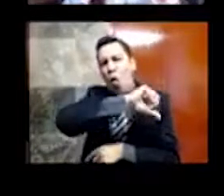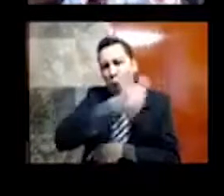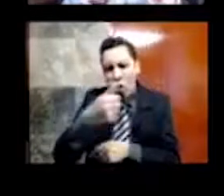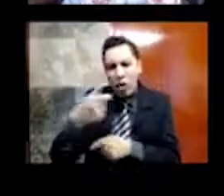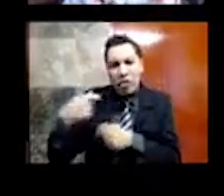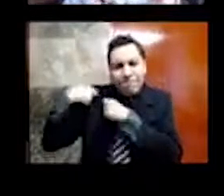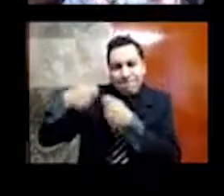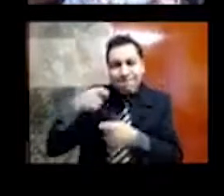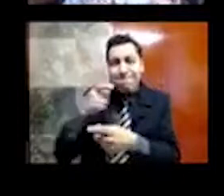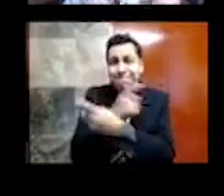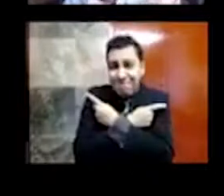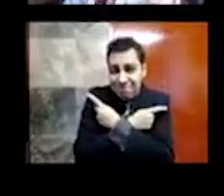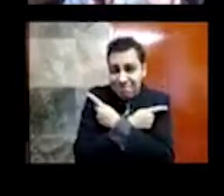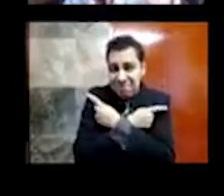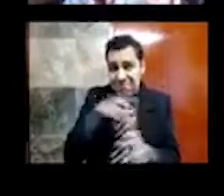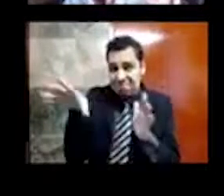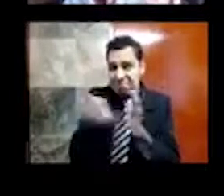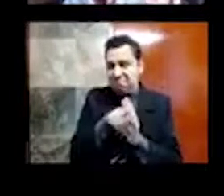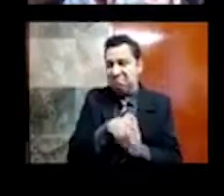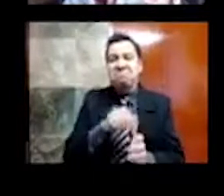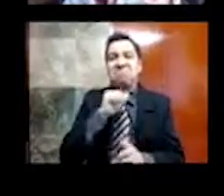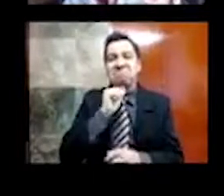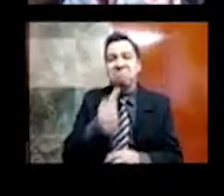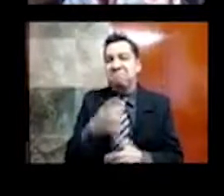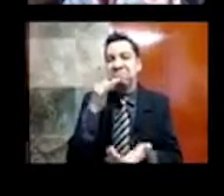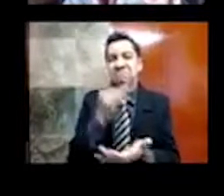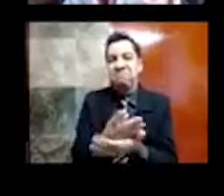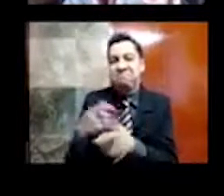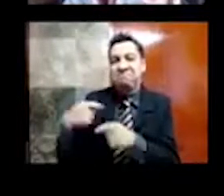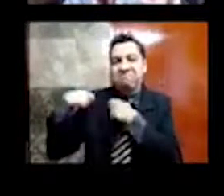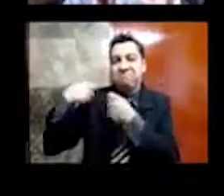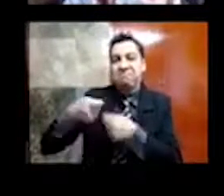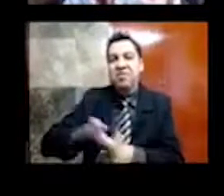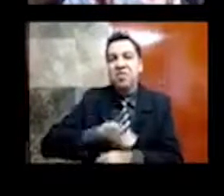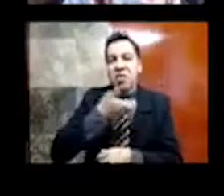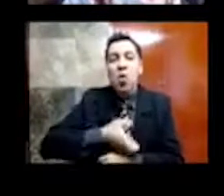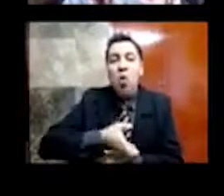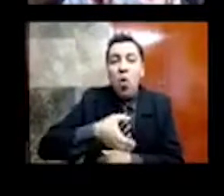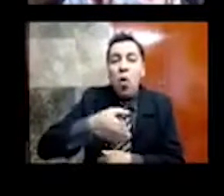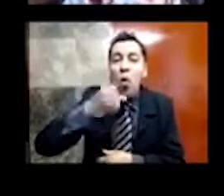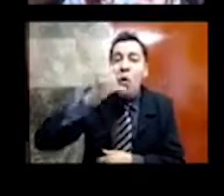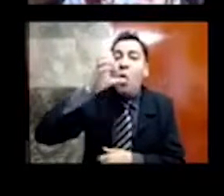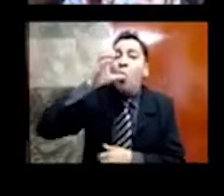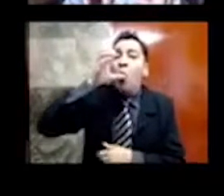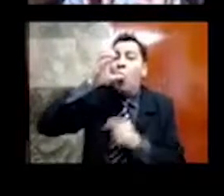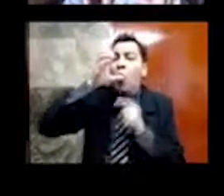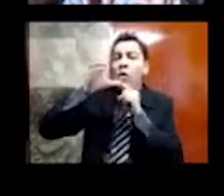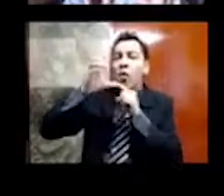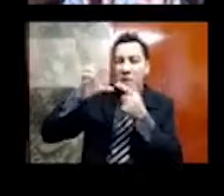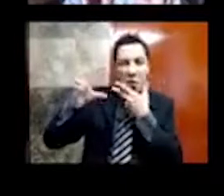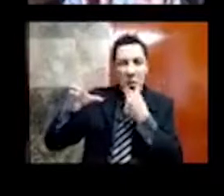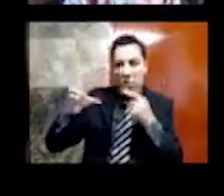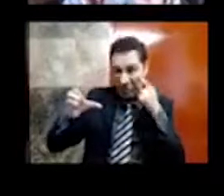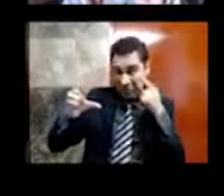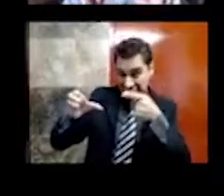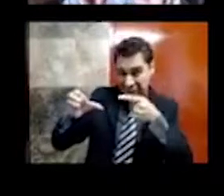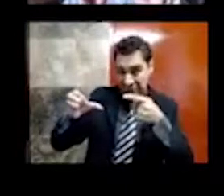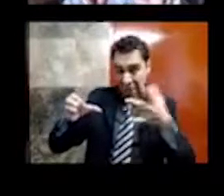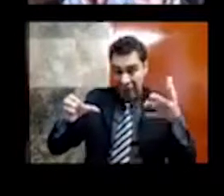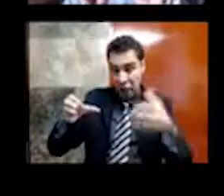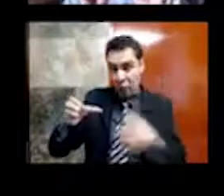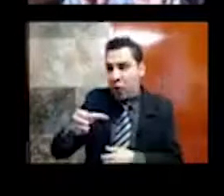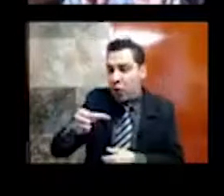vean, incluso uno, si se fijan, el que tiene la jícara en la boca, con la mano izquierda,